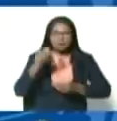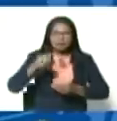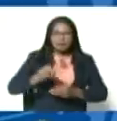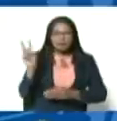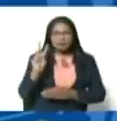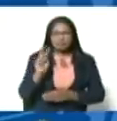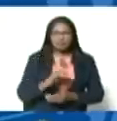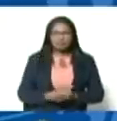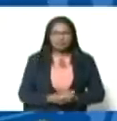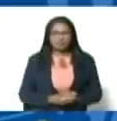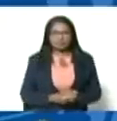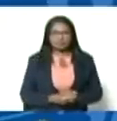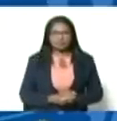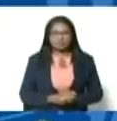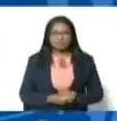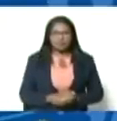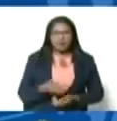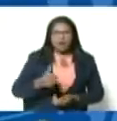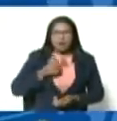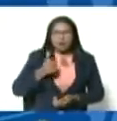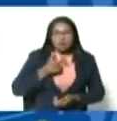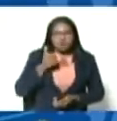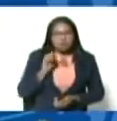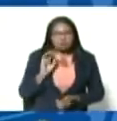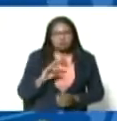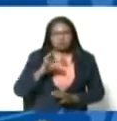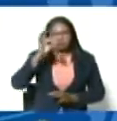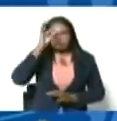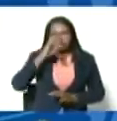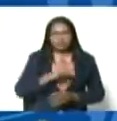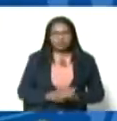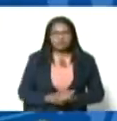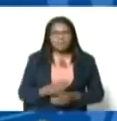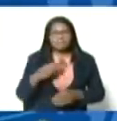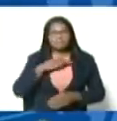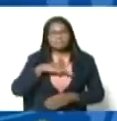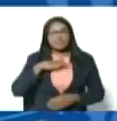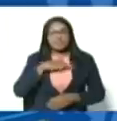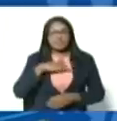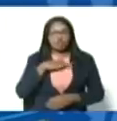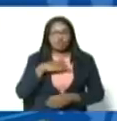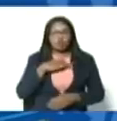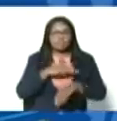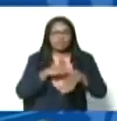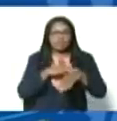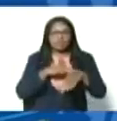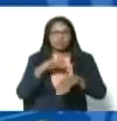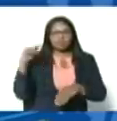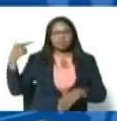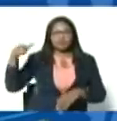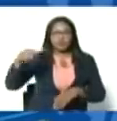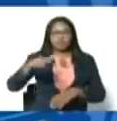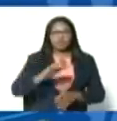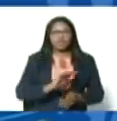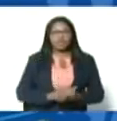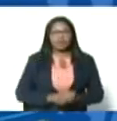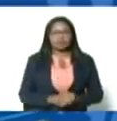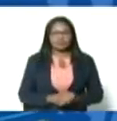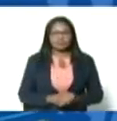salvo alguna excepción, Hipólito, Caudice Hipólito. ¿Estás de